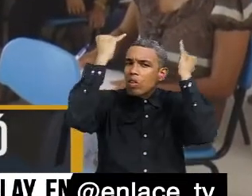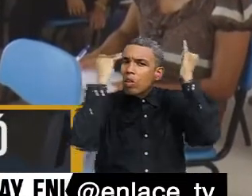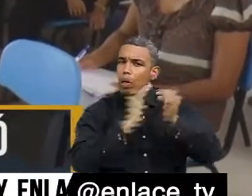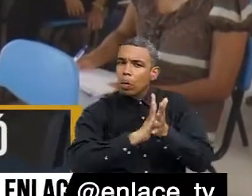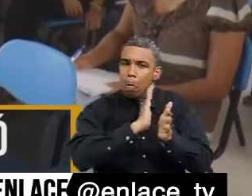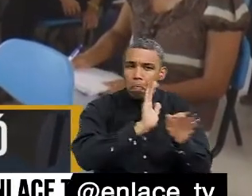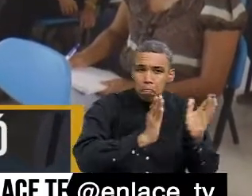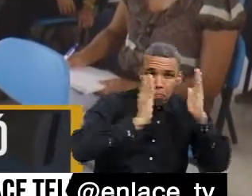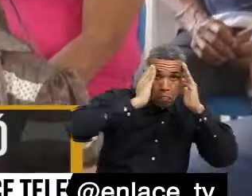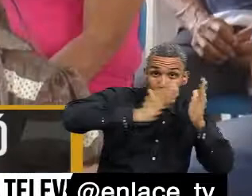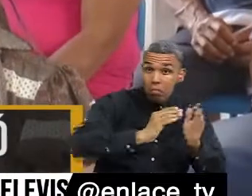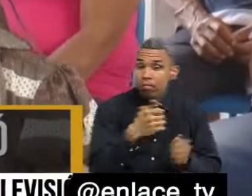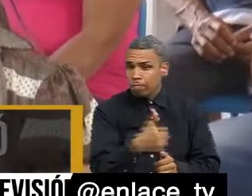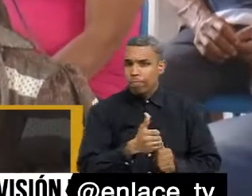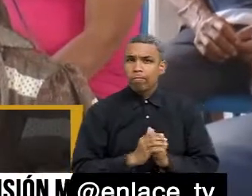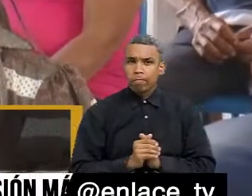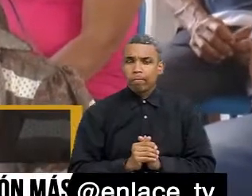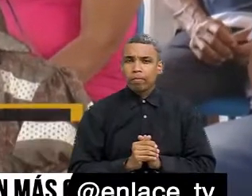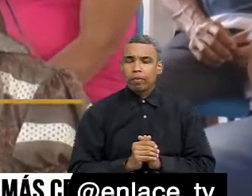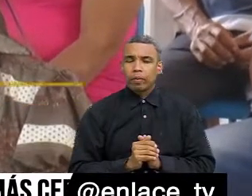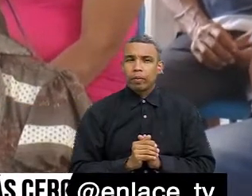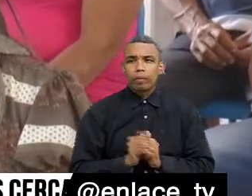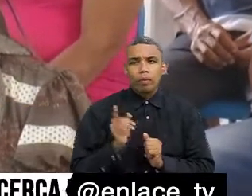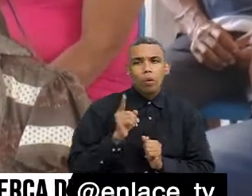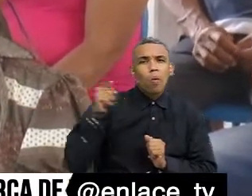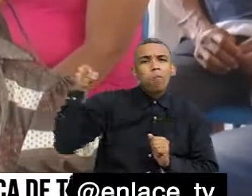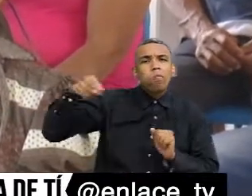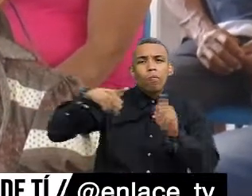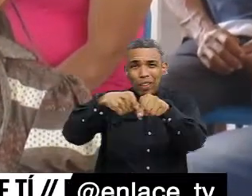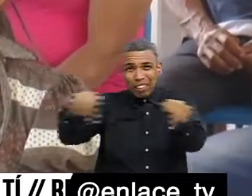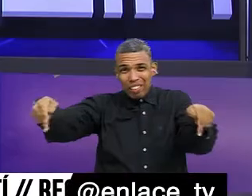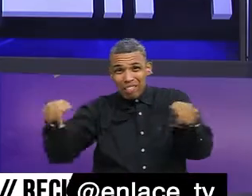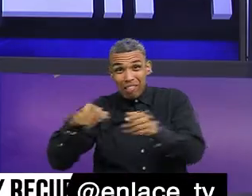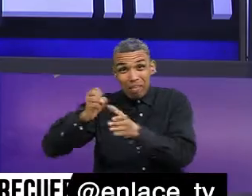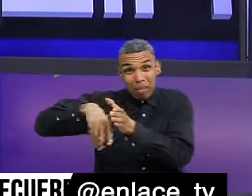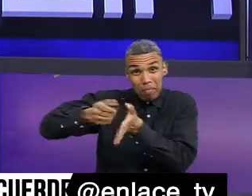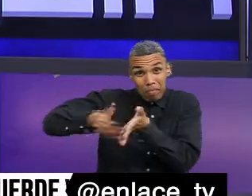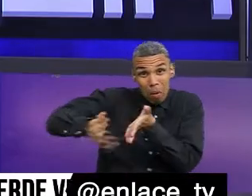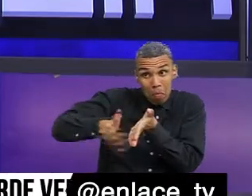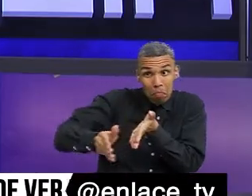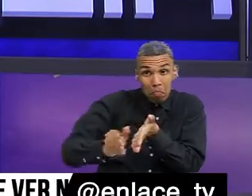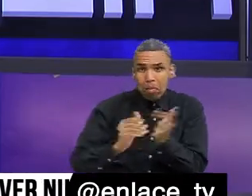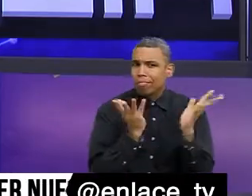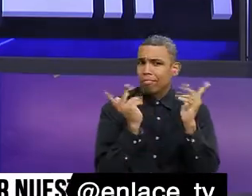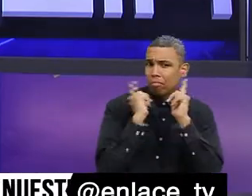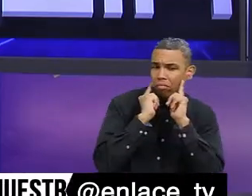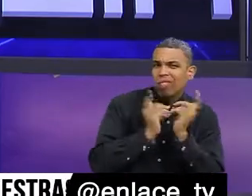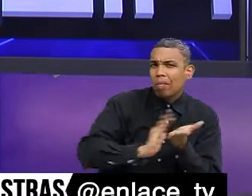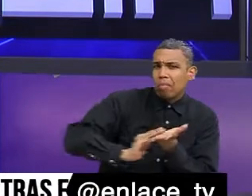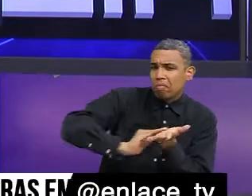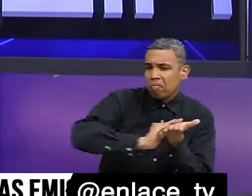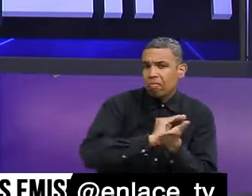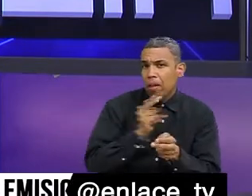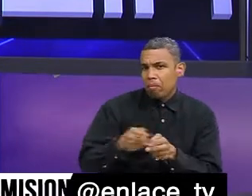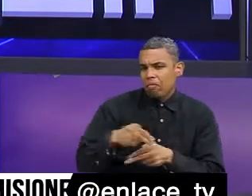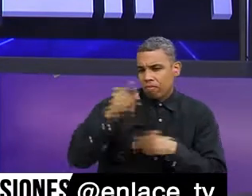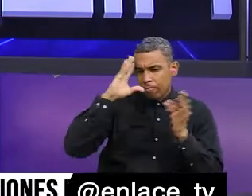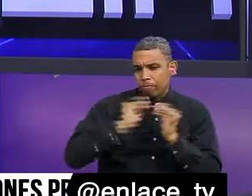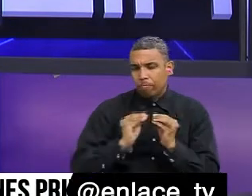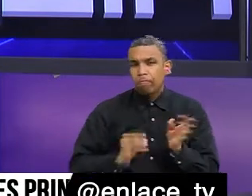algunas negociaciones con el tema del relleno que se encuentra en la vida por su parte los habitantes de la avenida patio bonito